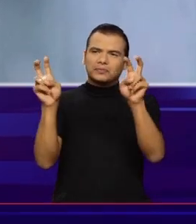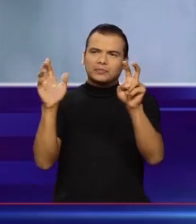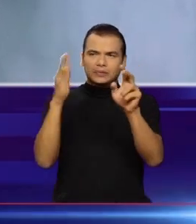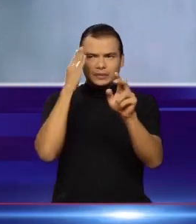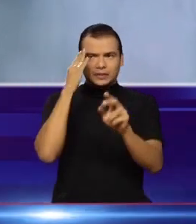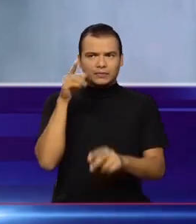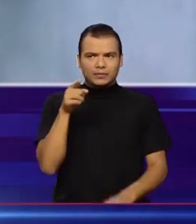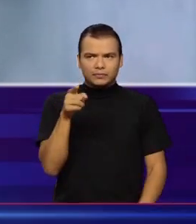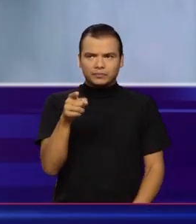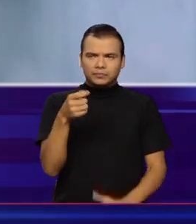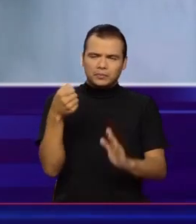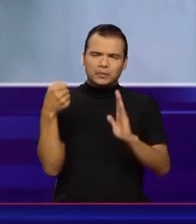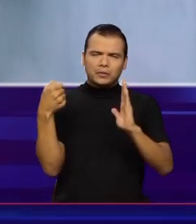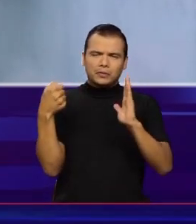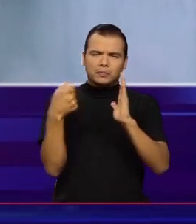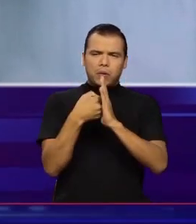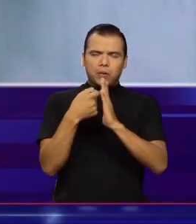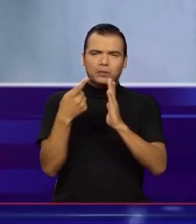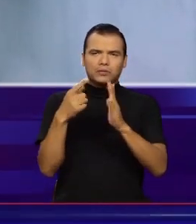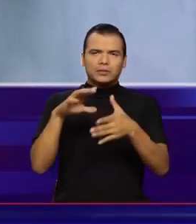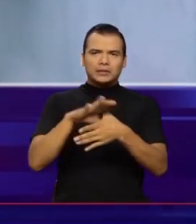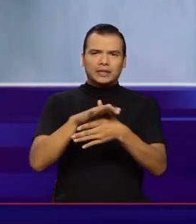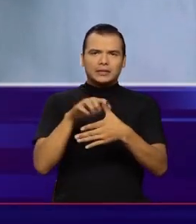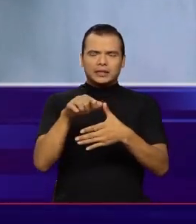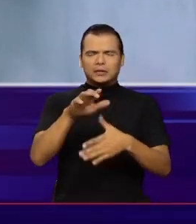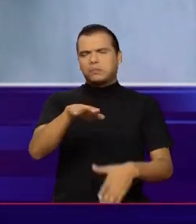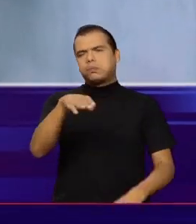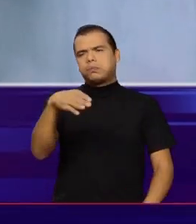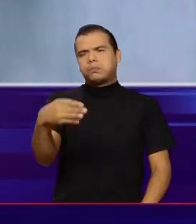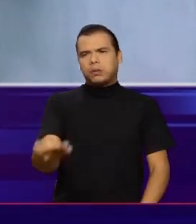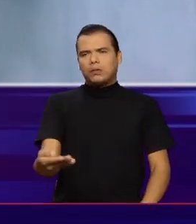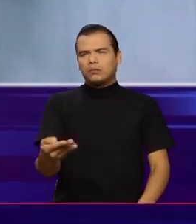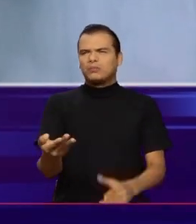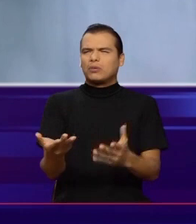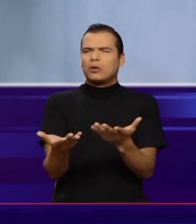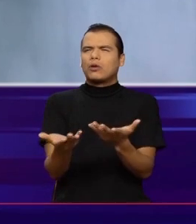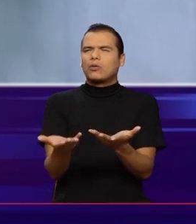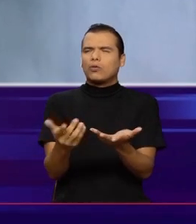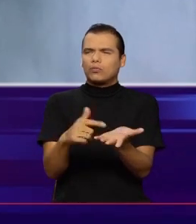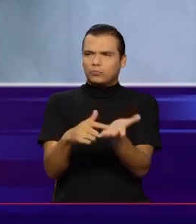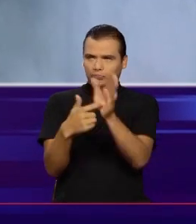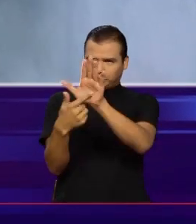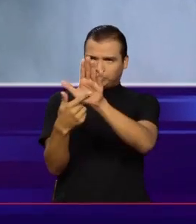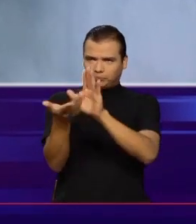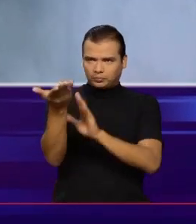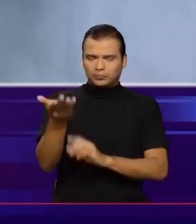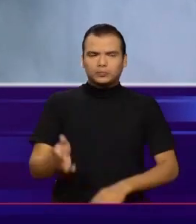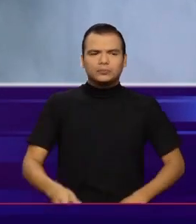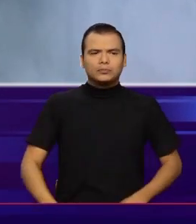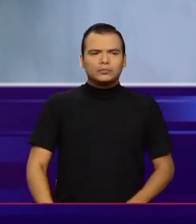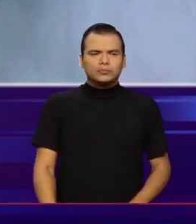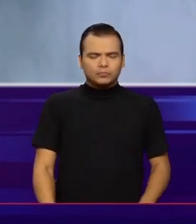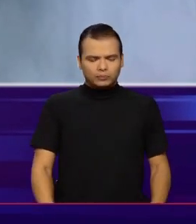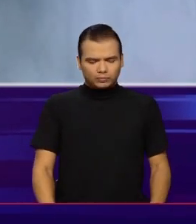tránsito que se presentó o mejor un taxi que se volcó en nuestra ciudad cómo fue este este